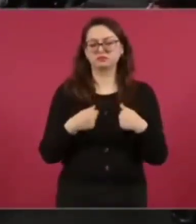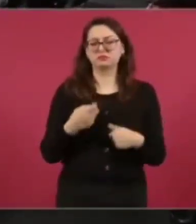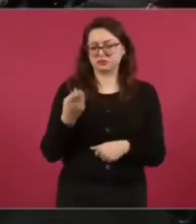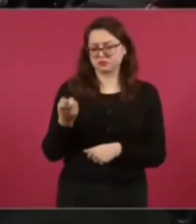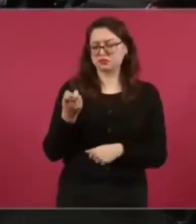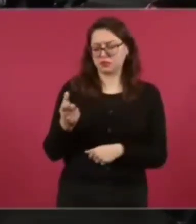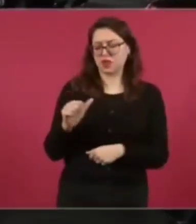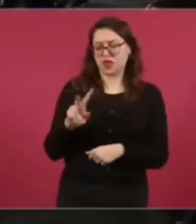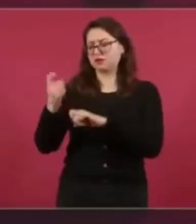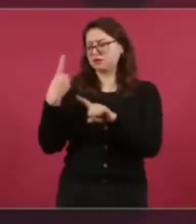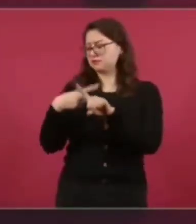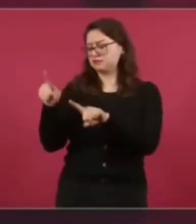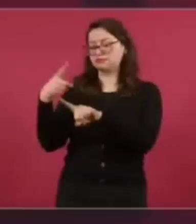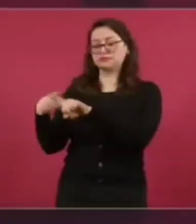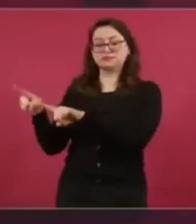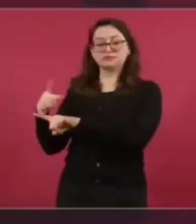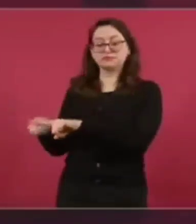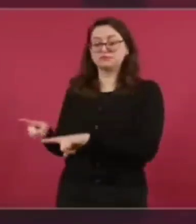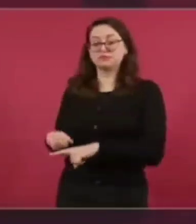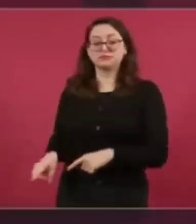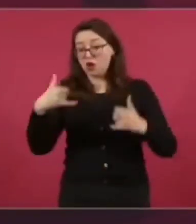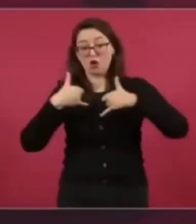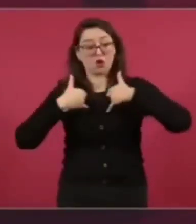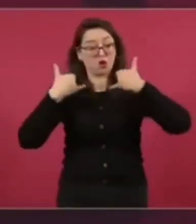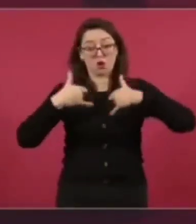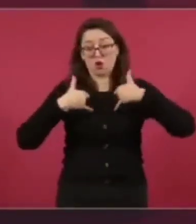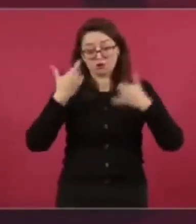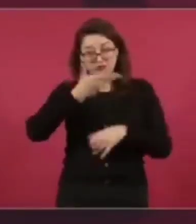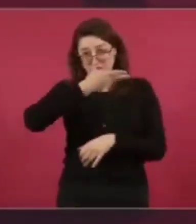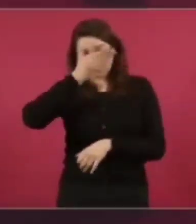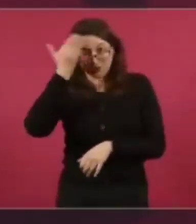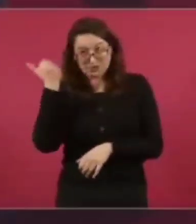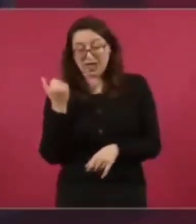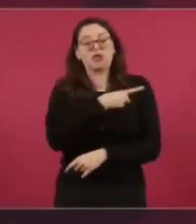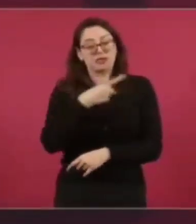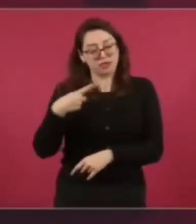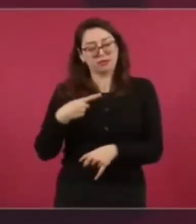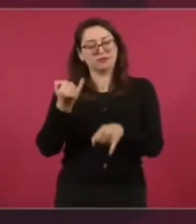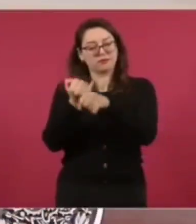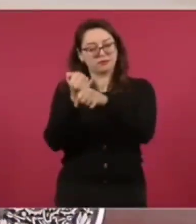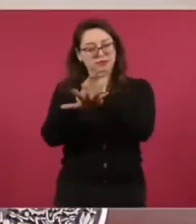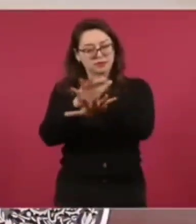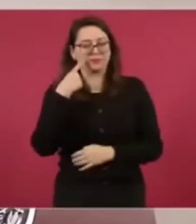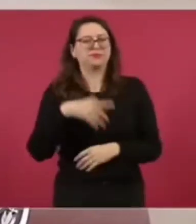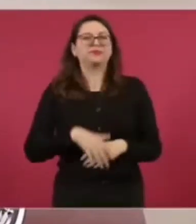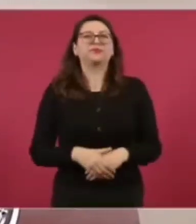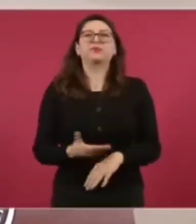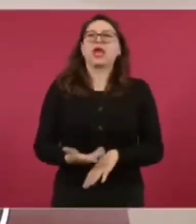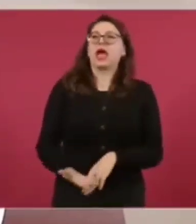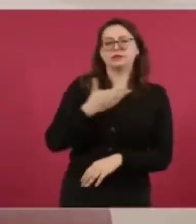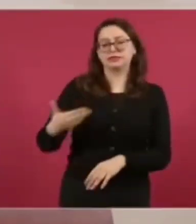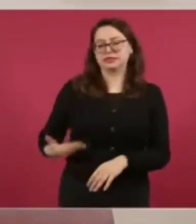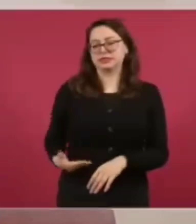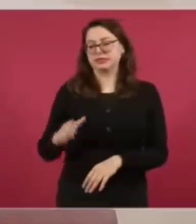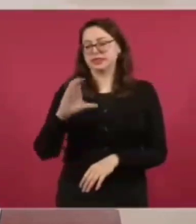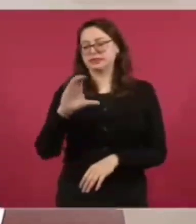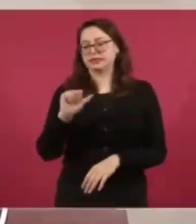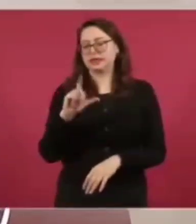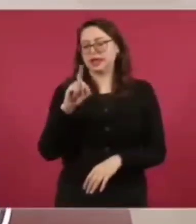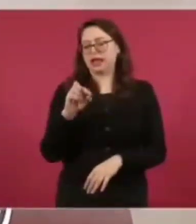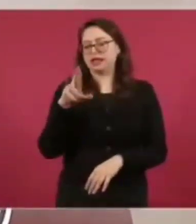otros. Es que, a ver, los jóvenes, cuando Calderón tenía una empresa favorita,